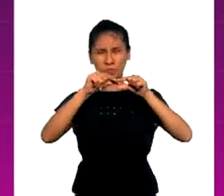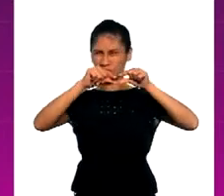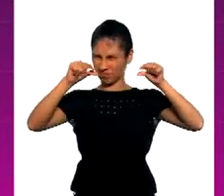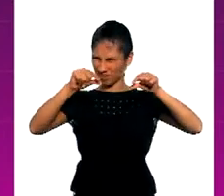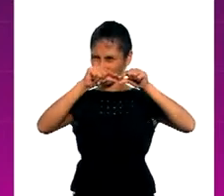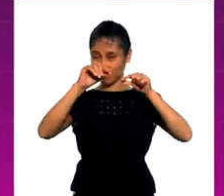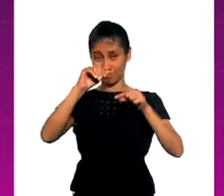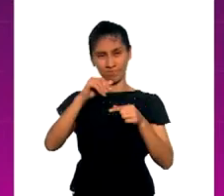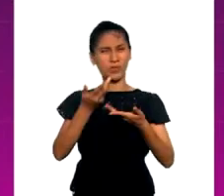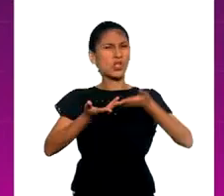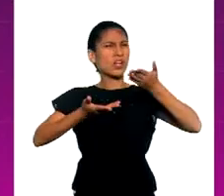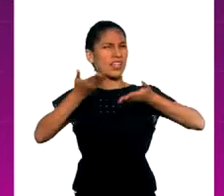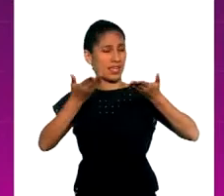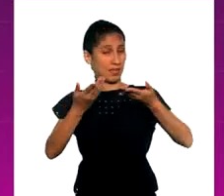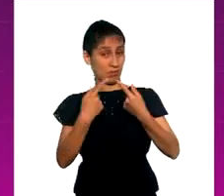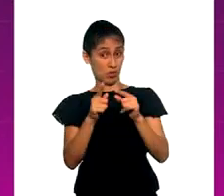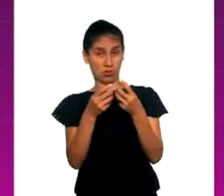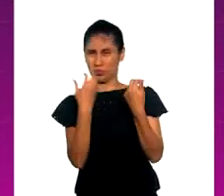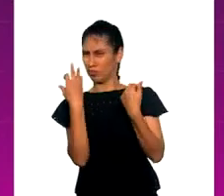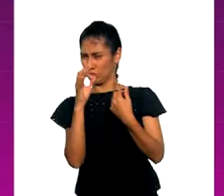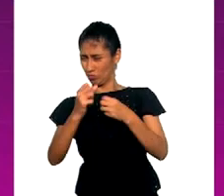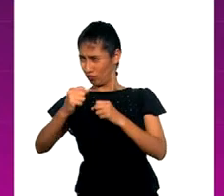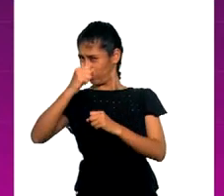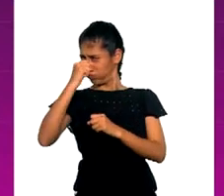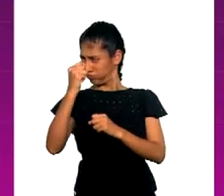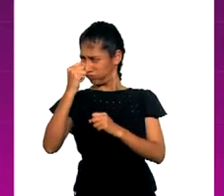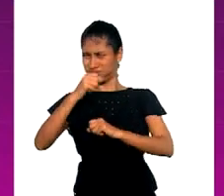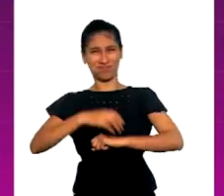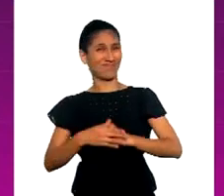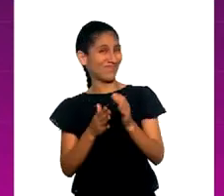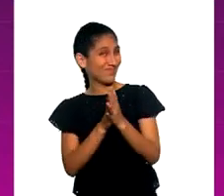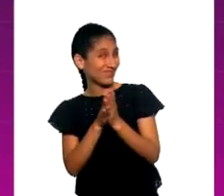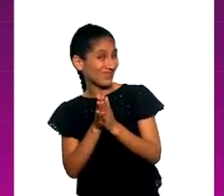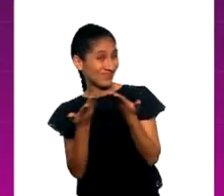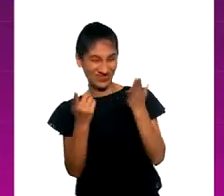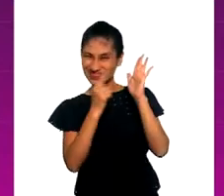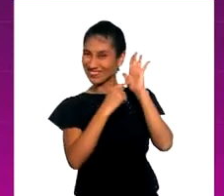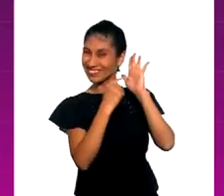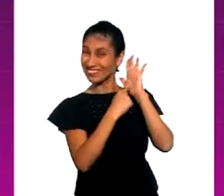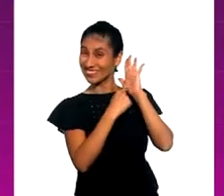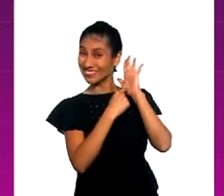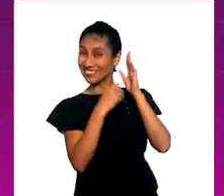instrumento pero muy poderoso llamado